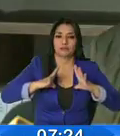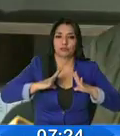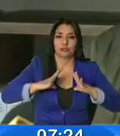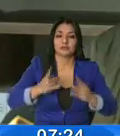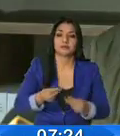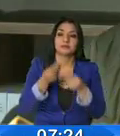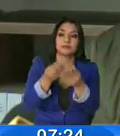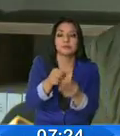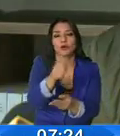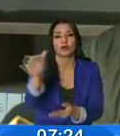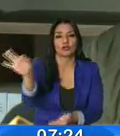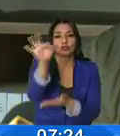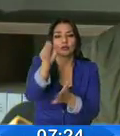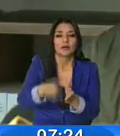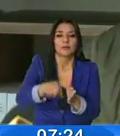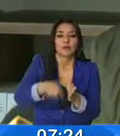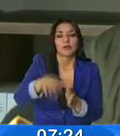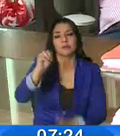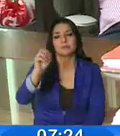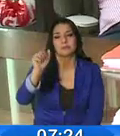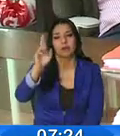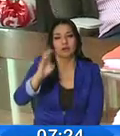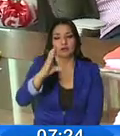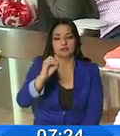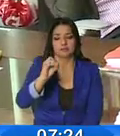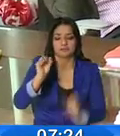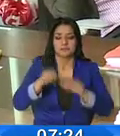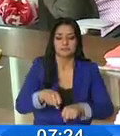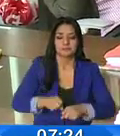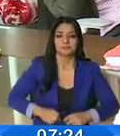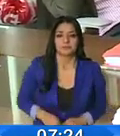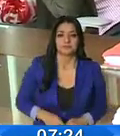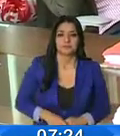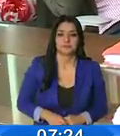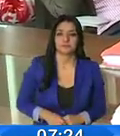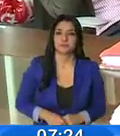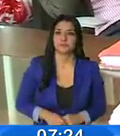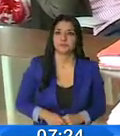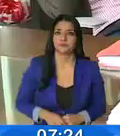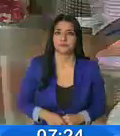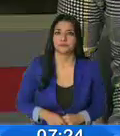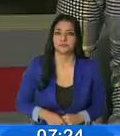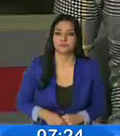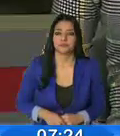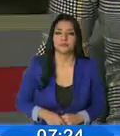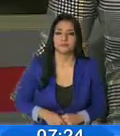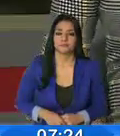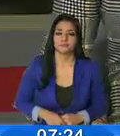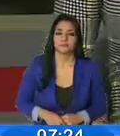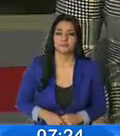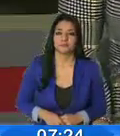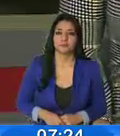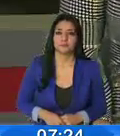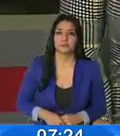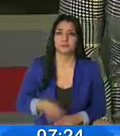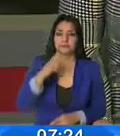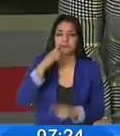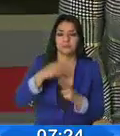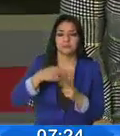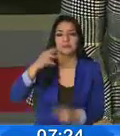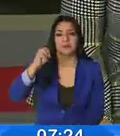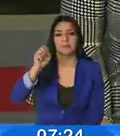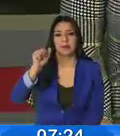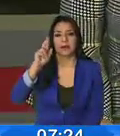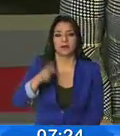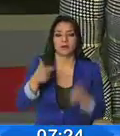el abogado Marco Maldonado. Informó Héctor Romero. Y Mario Pazmiño, en su calidad